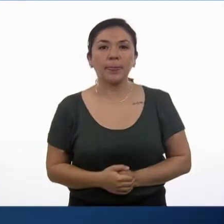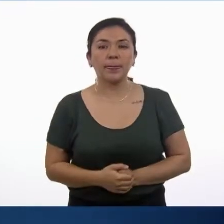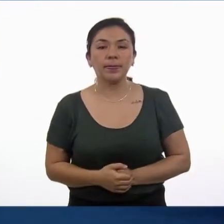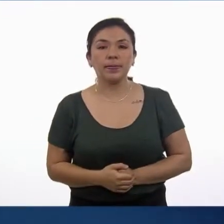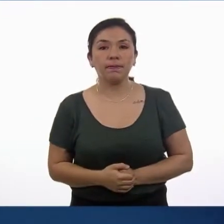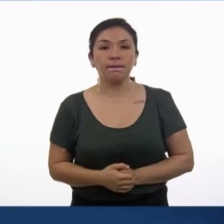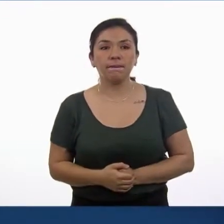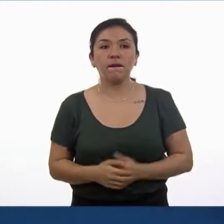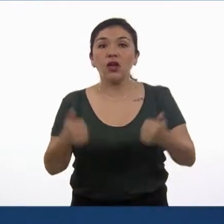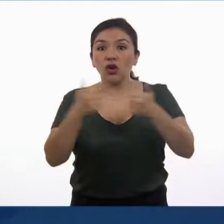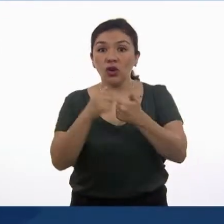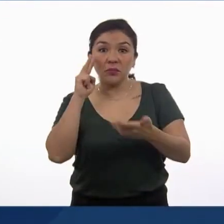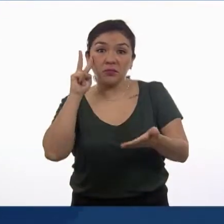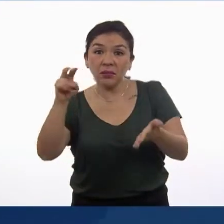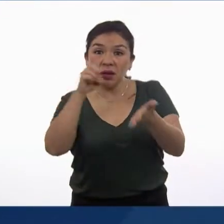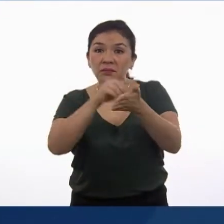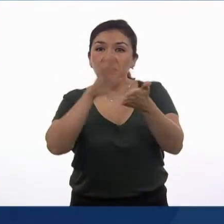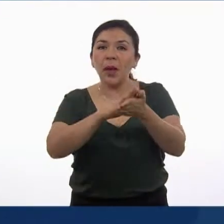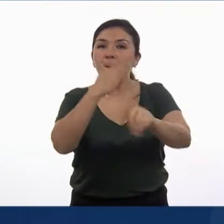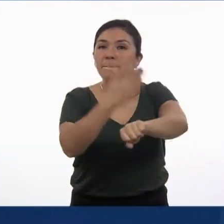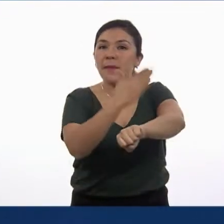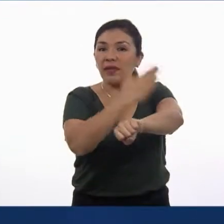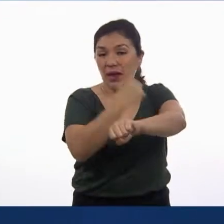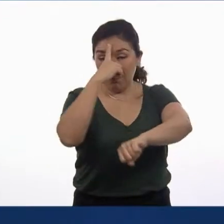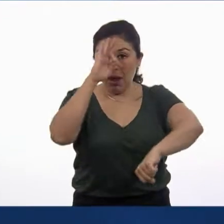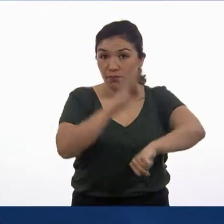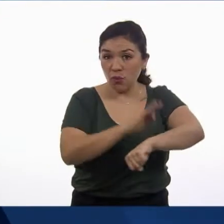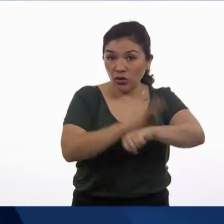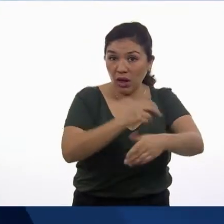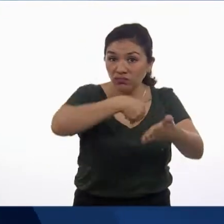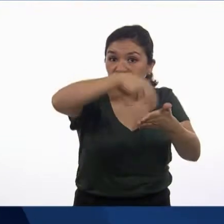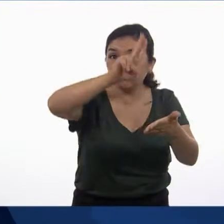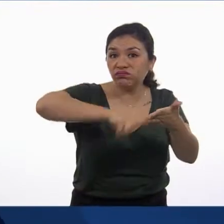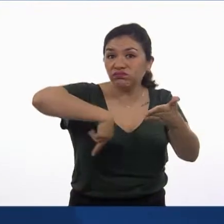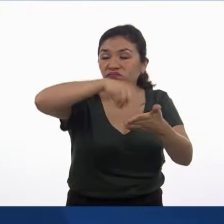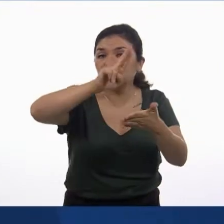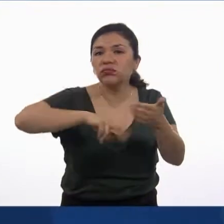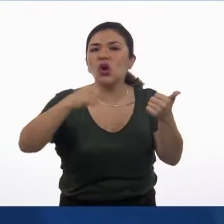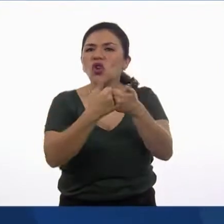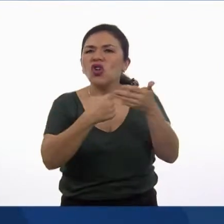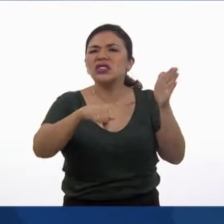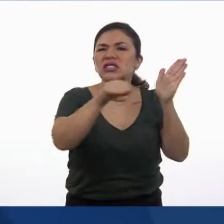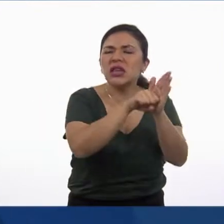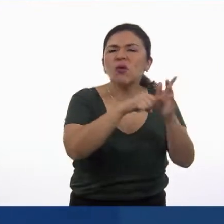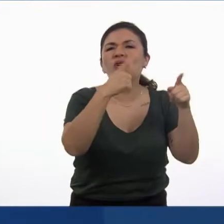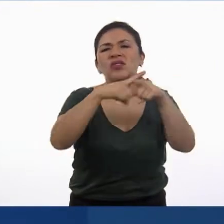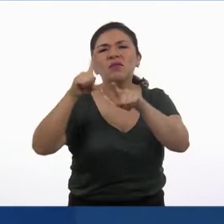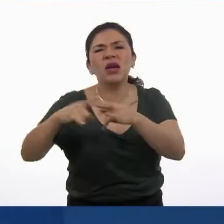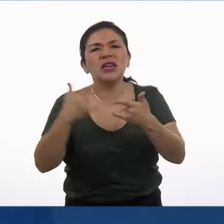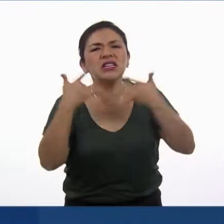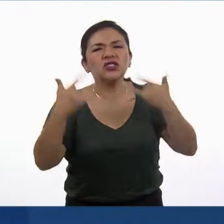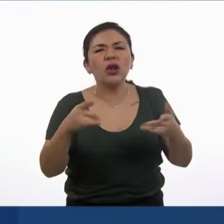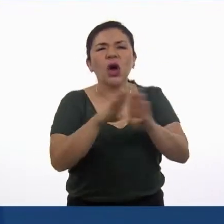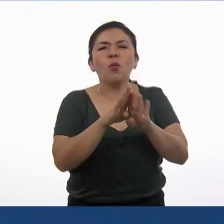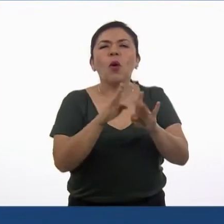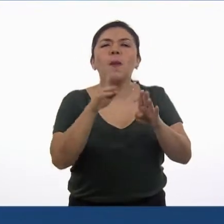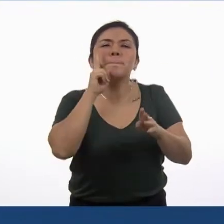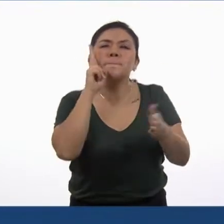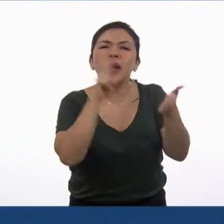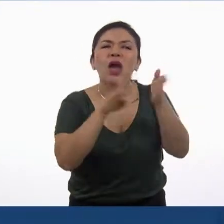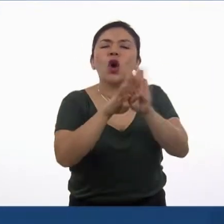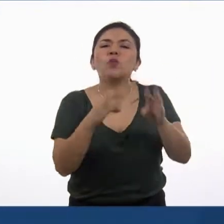Las cubiertas de madera para proteger los manuscritos también fueron pintadas con iconos o escenas narrativas como estos episodios de la vida